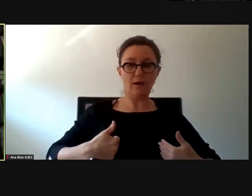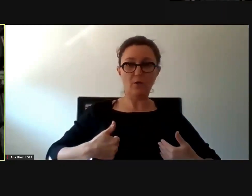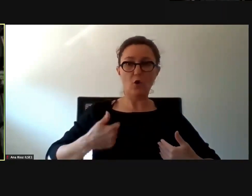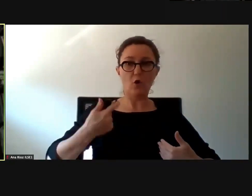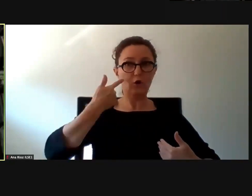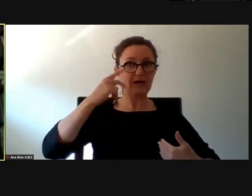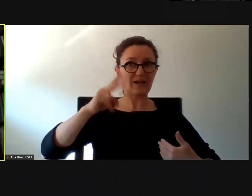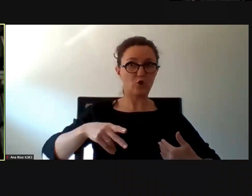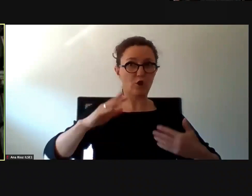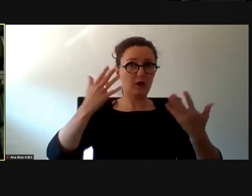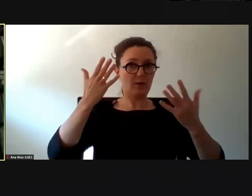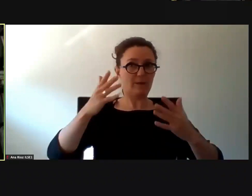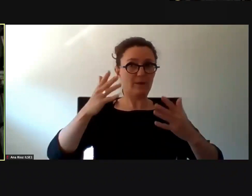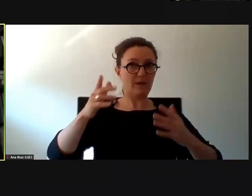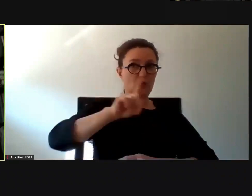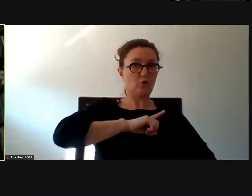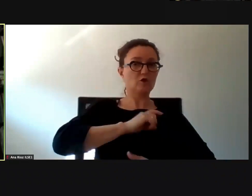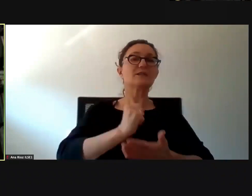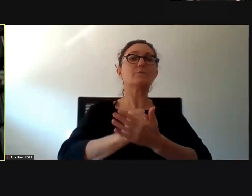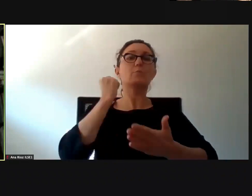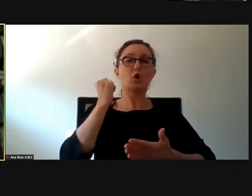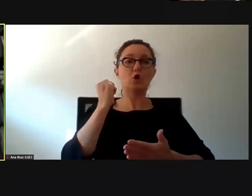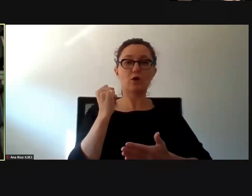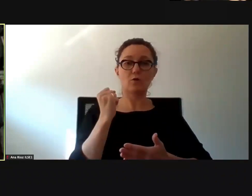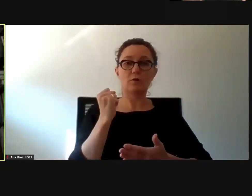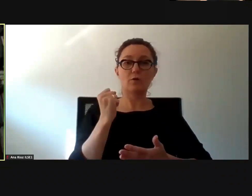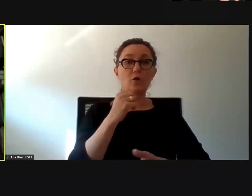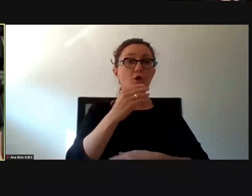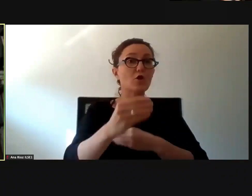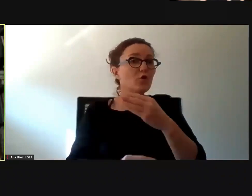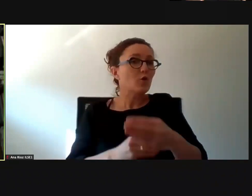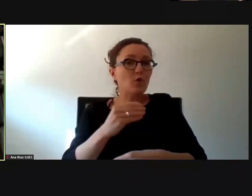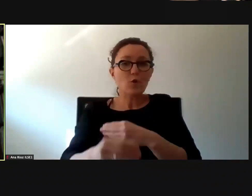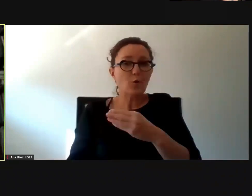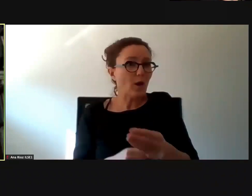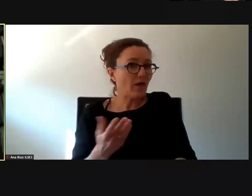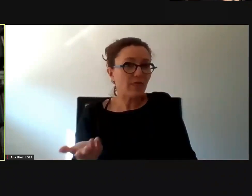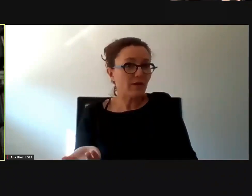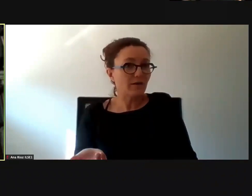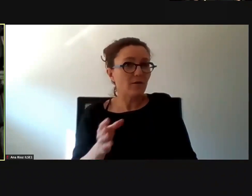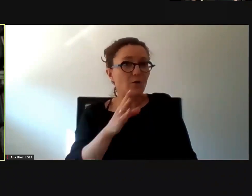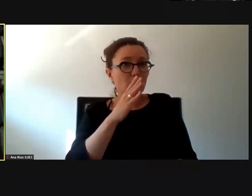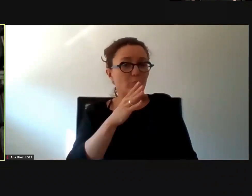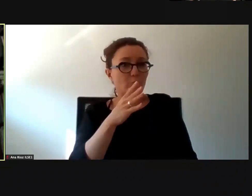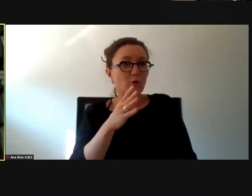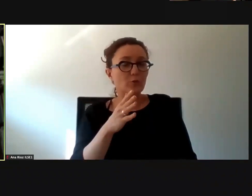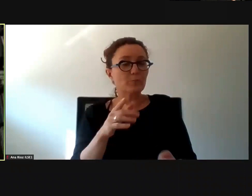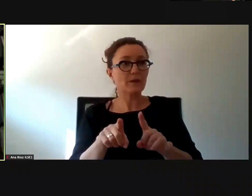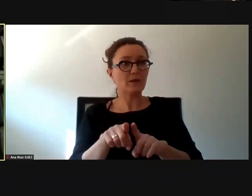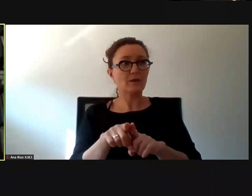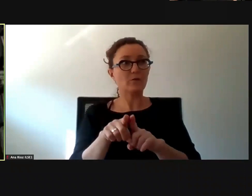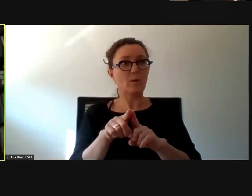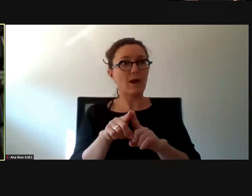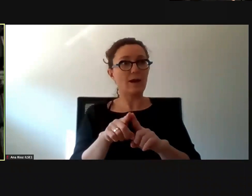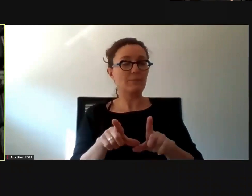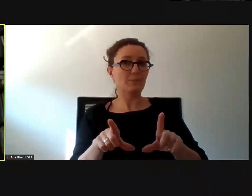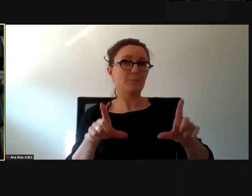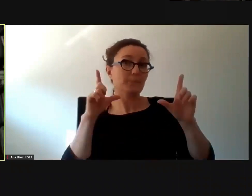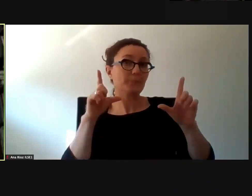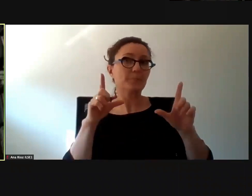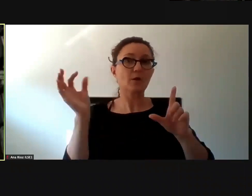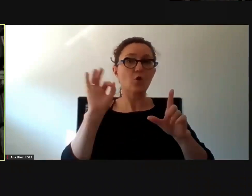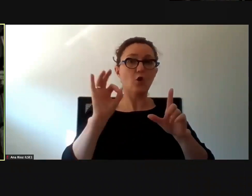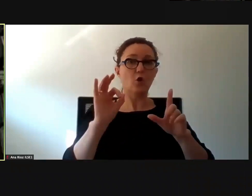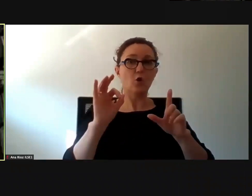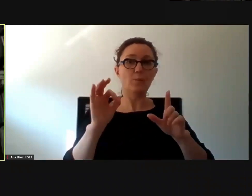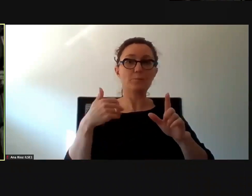pues lo hace porque eso le da posiciones digamos, se codea con otra gente que está en el restaurante,